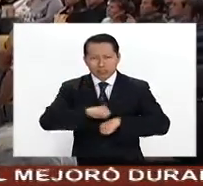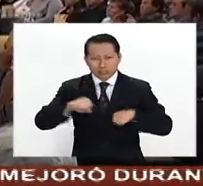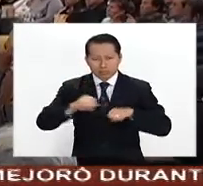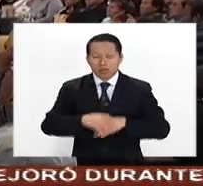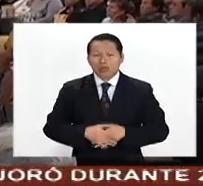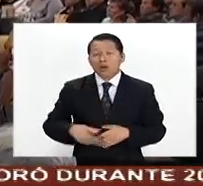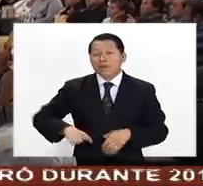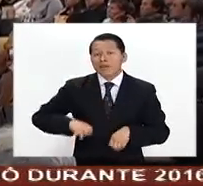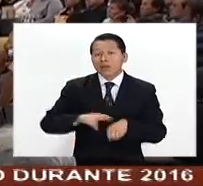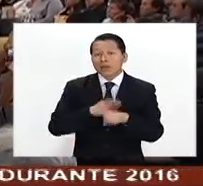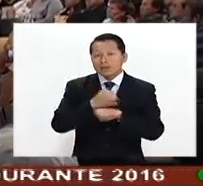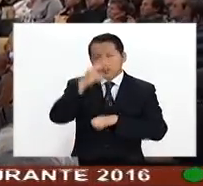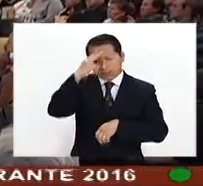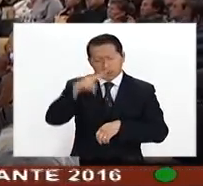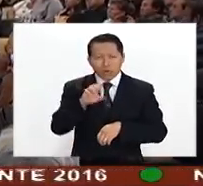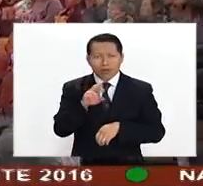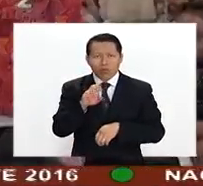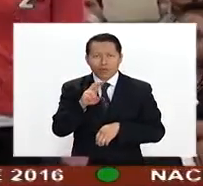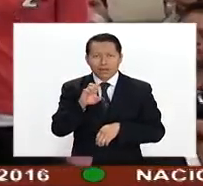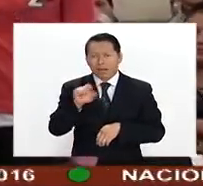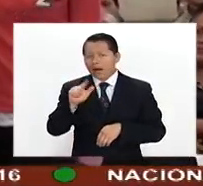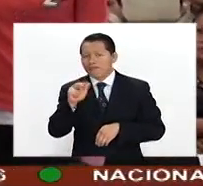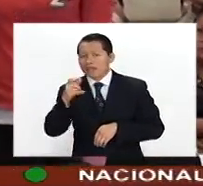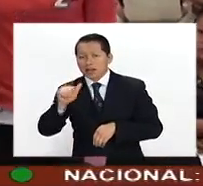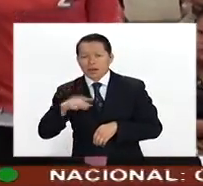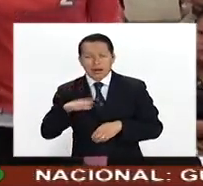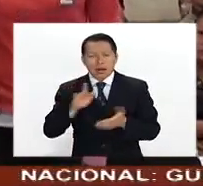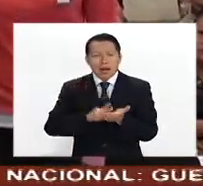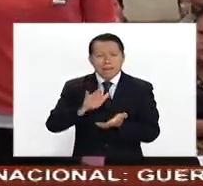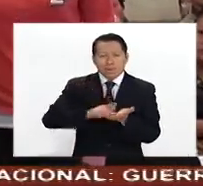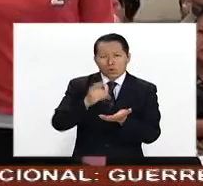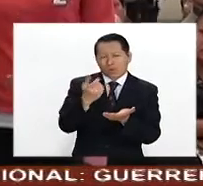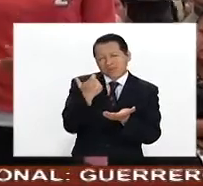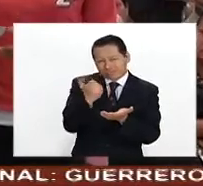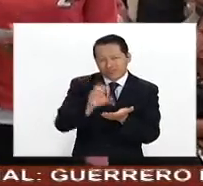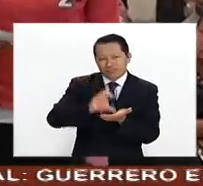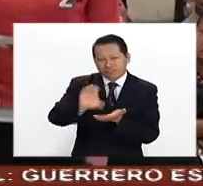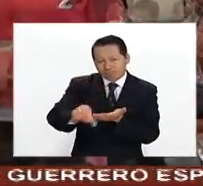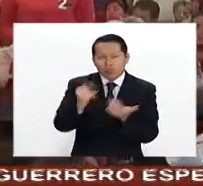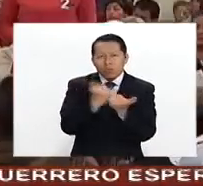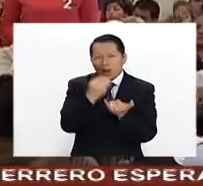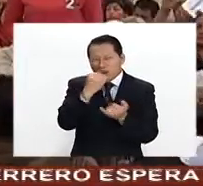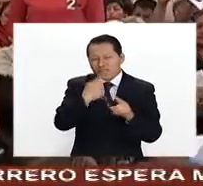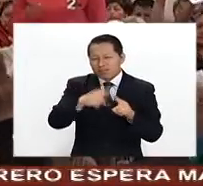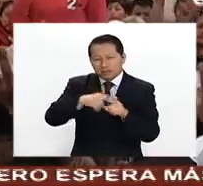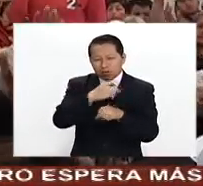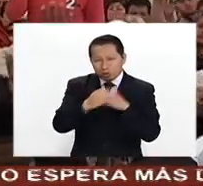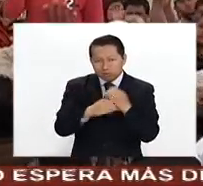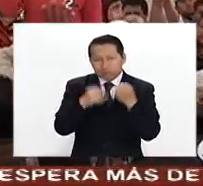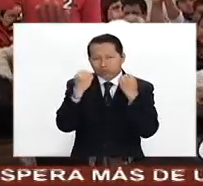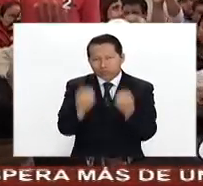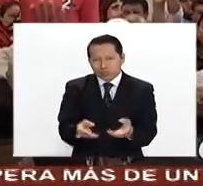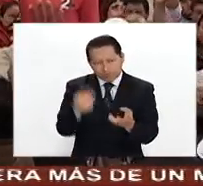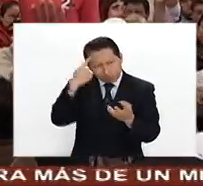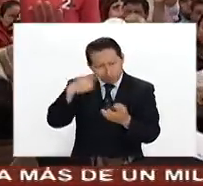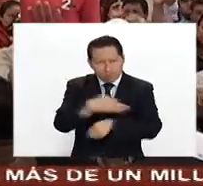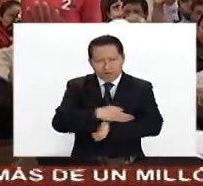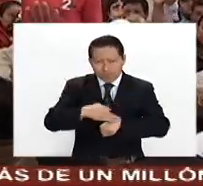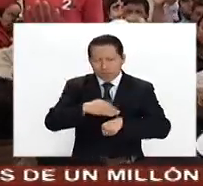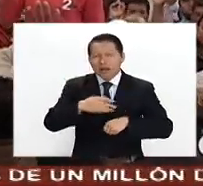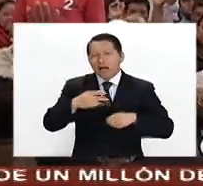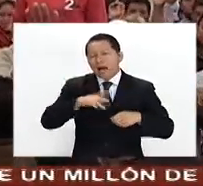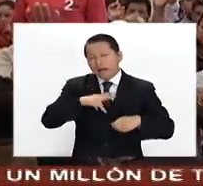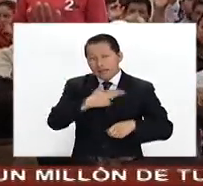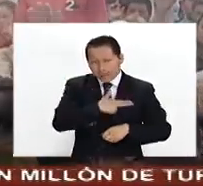El gobernador del Estado de México, Erubiel Ávila, entregó apoyos económicos y alimentarios a locatarios, así como a familiares de víctimas y personas